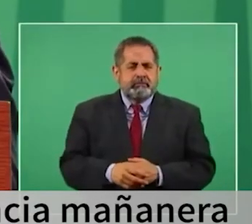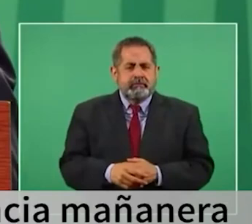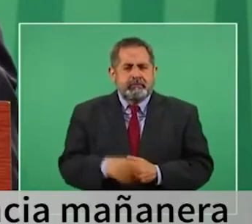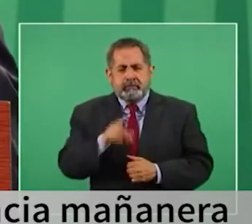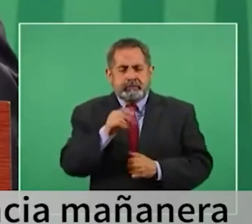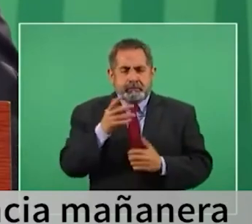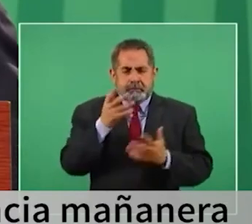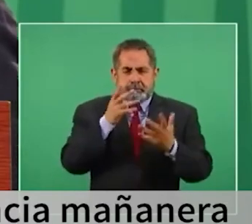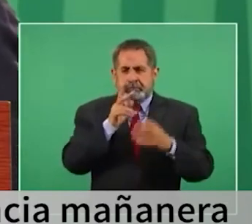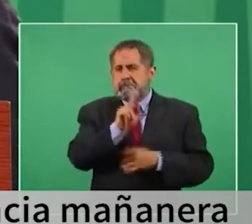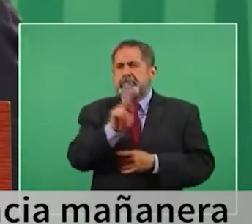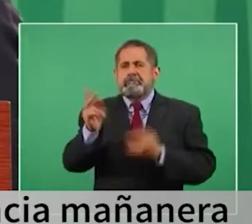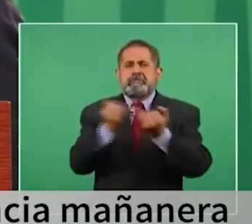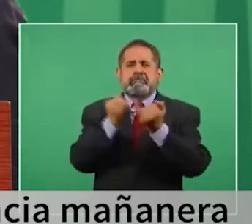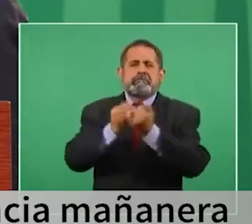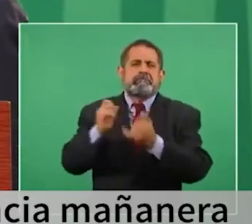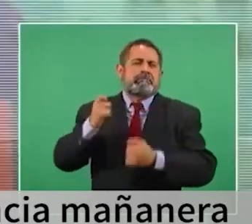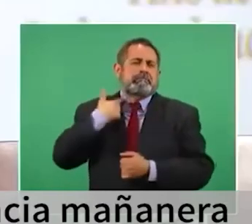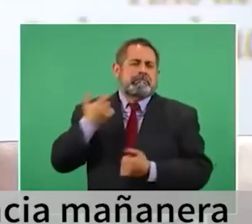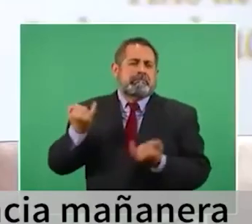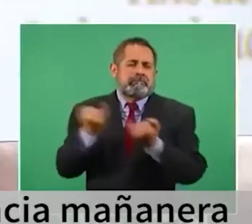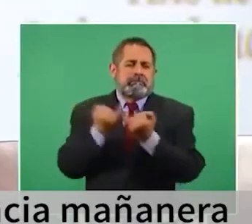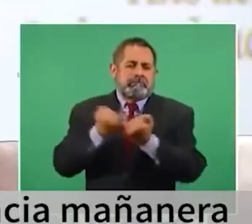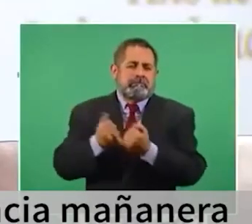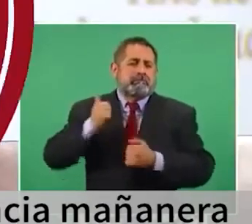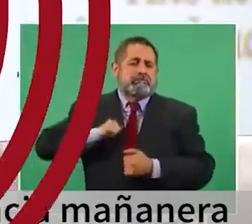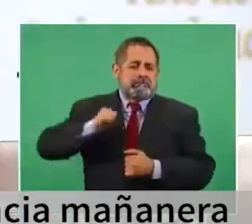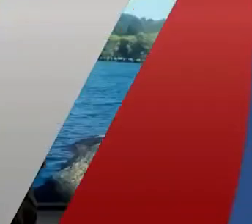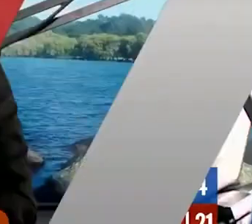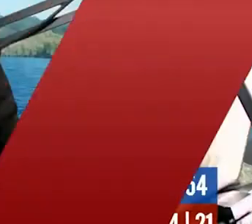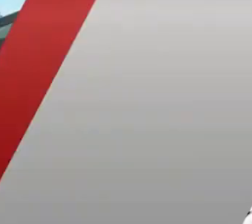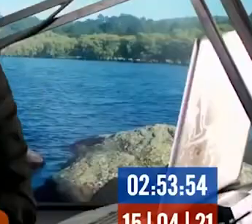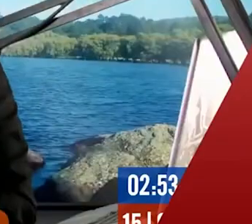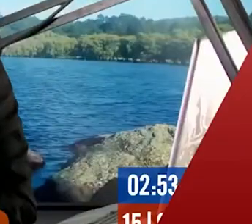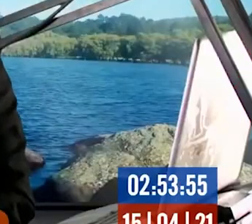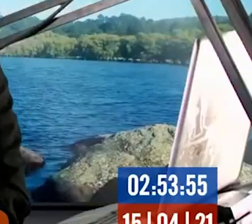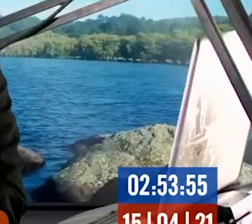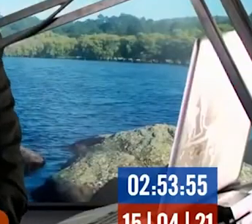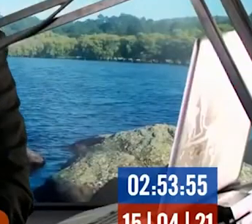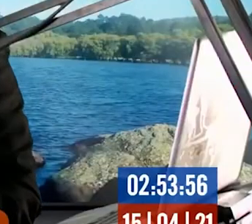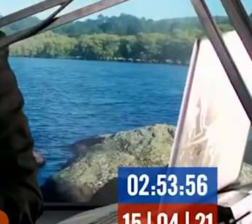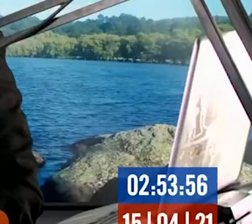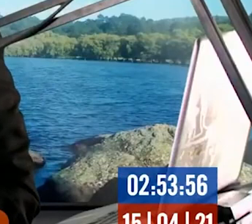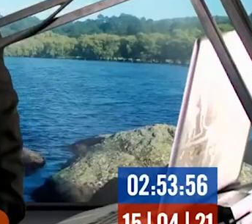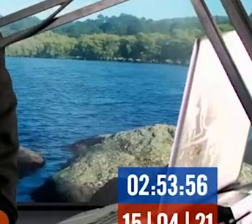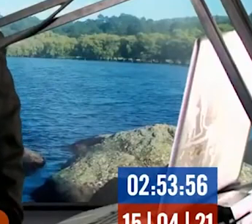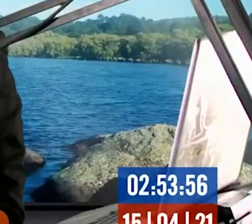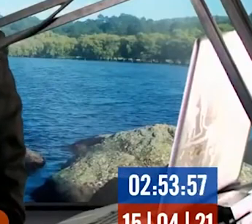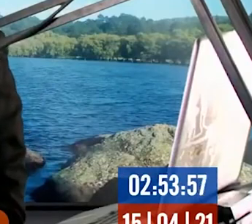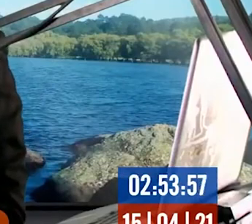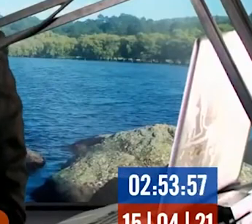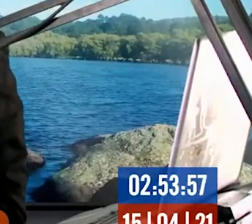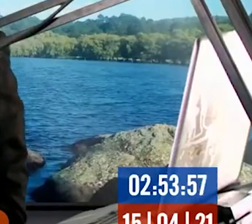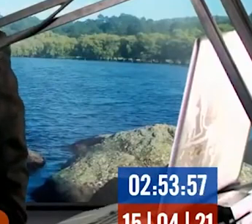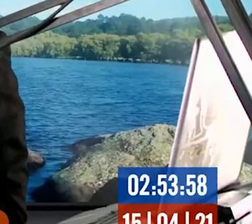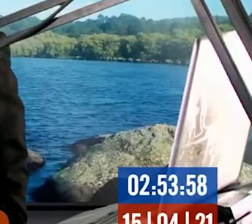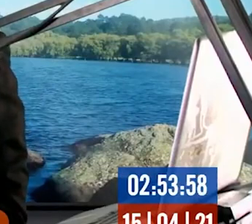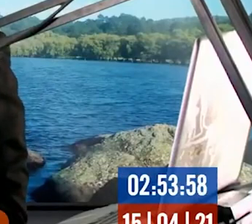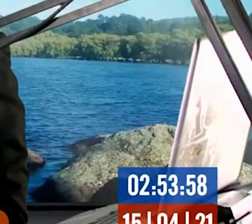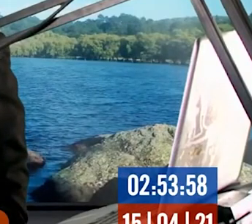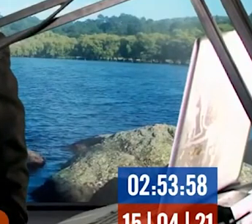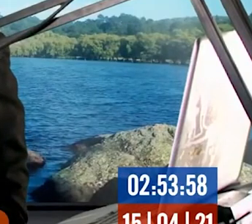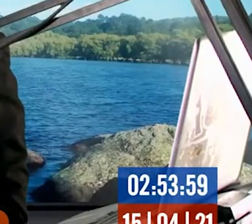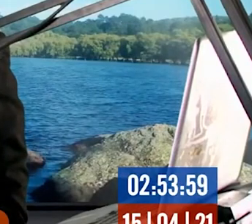confundan no somos iguales a los que protegía el país bien pues hasta aquí el tema por lo pronto el presidente